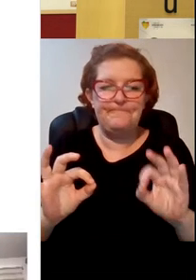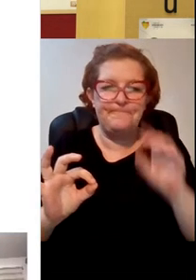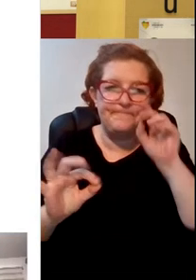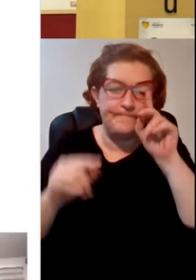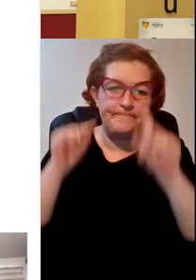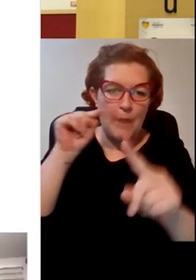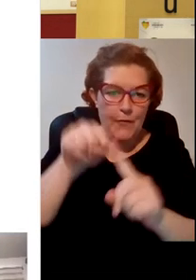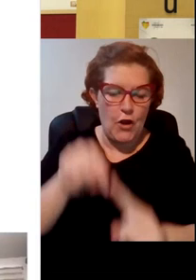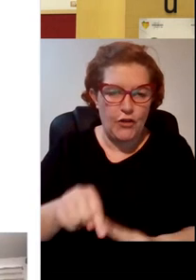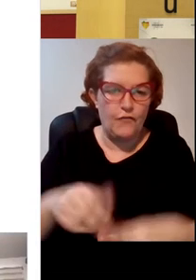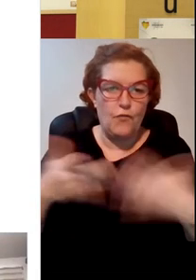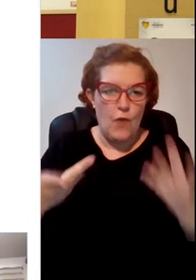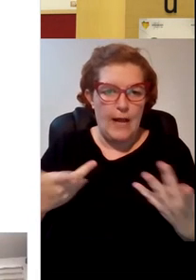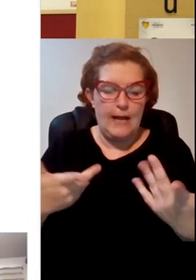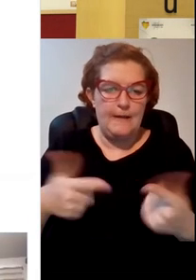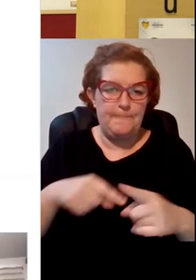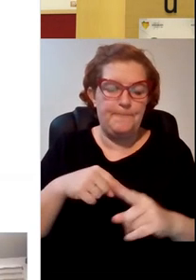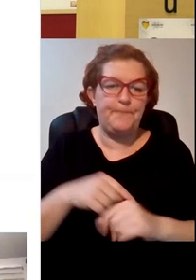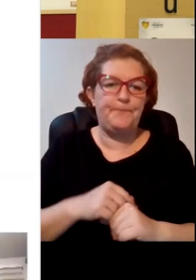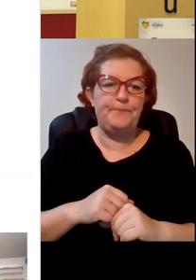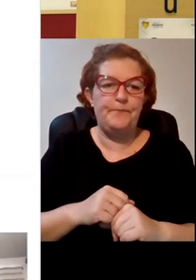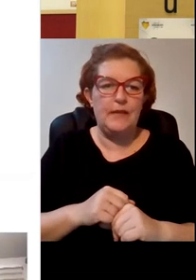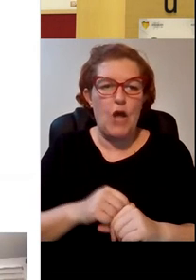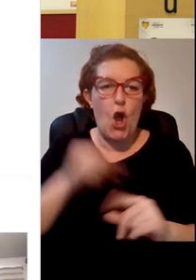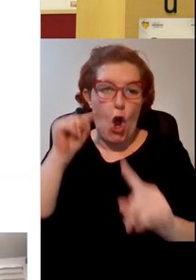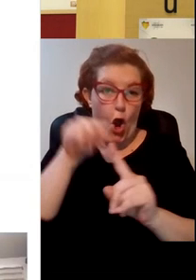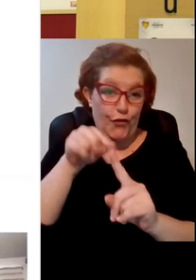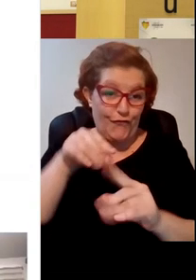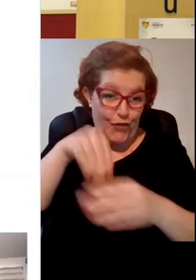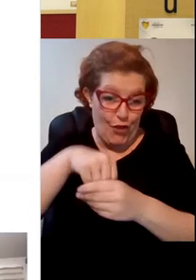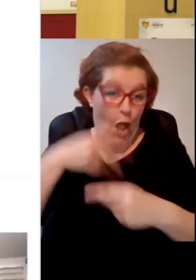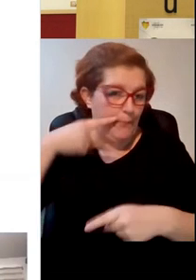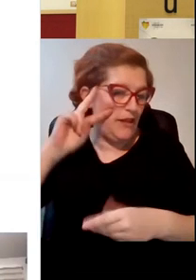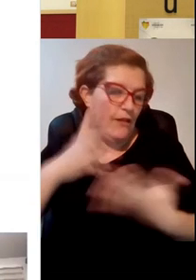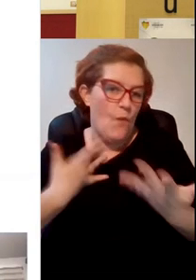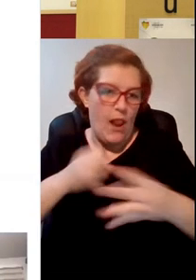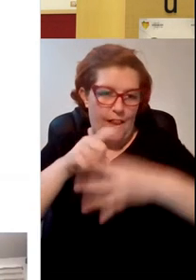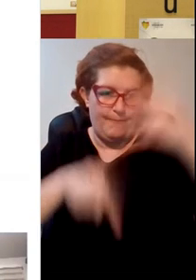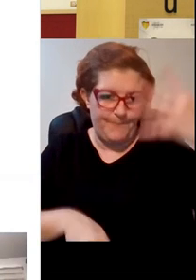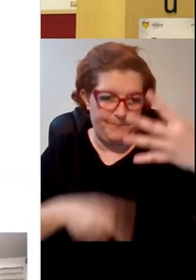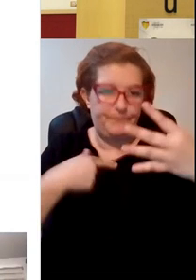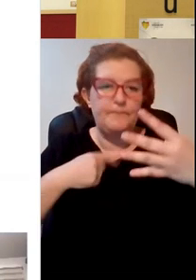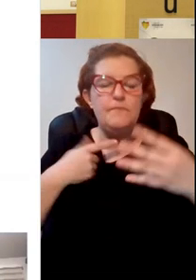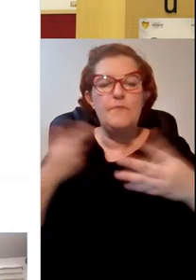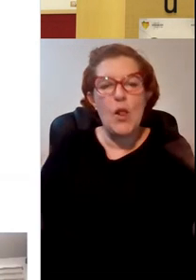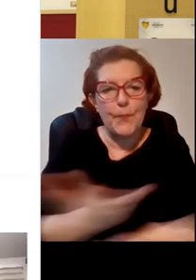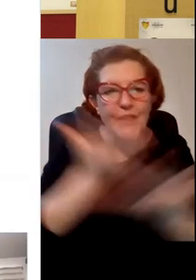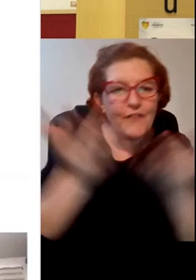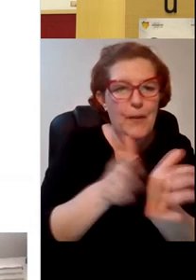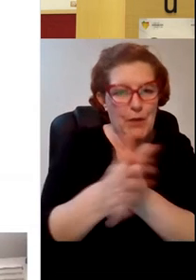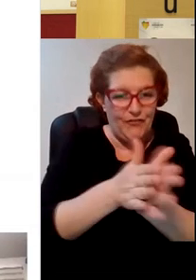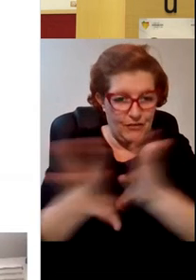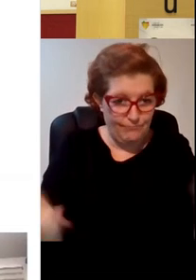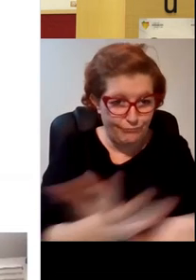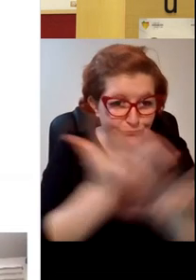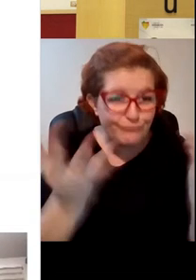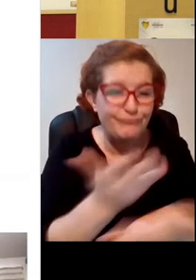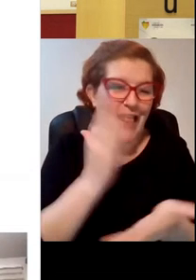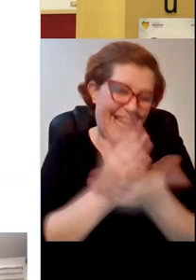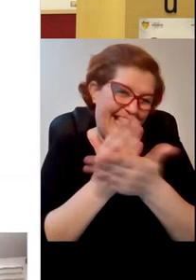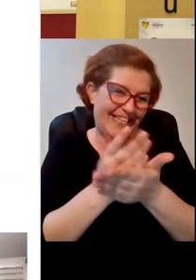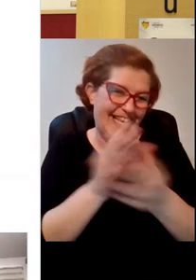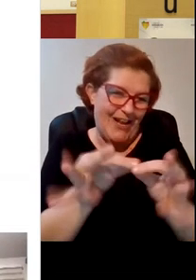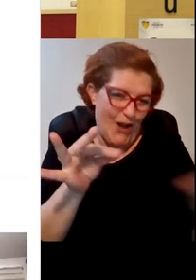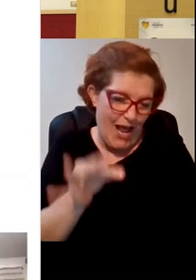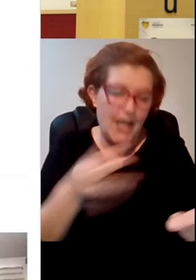destacamos que los objetivos de esta experiencia eran por un lado potenciar la motivación en las clases online que hoy